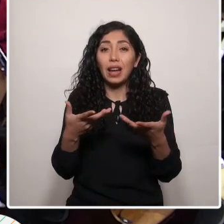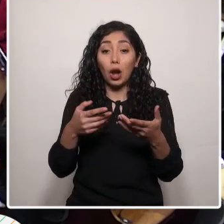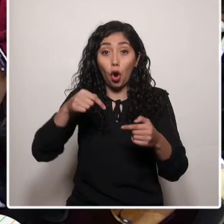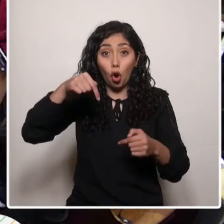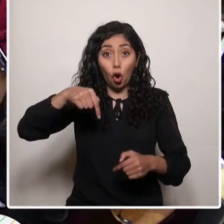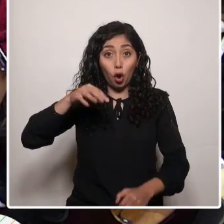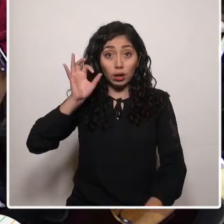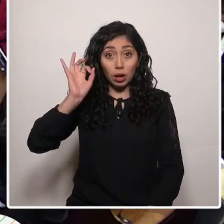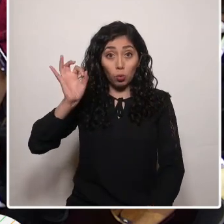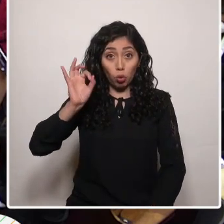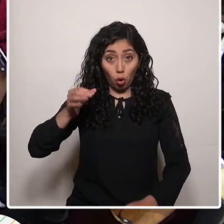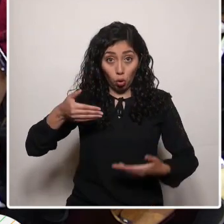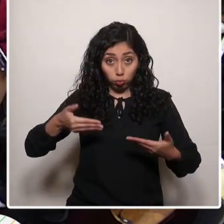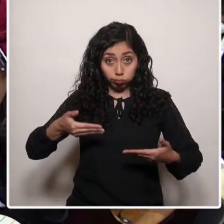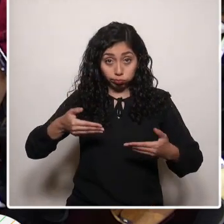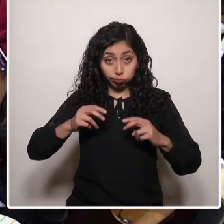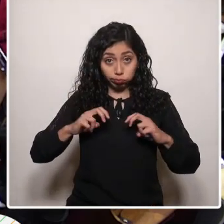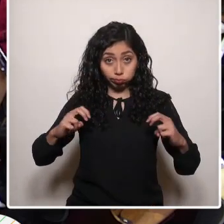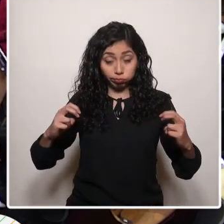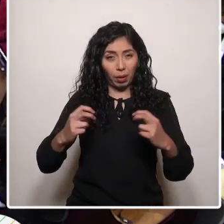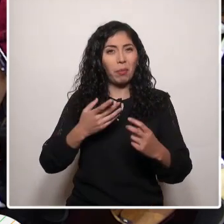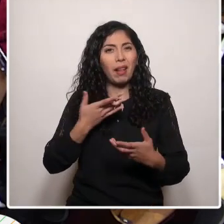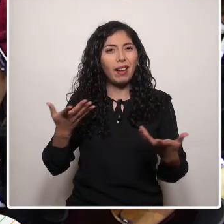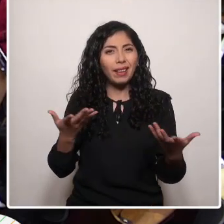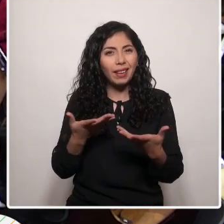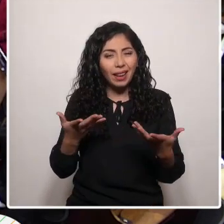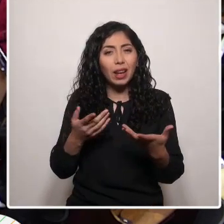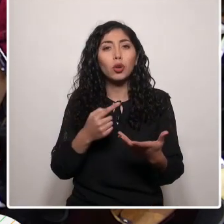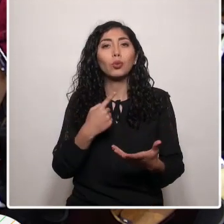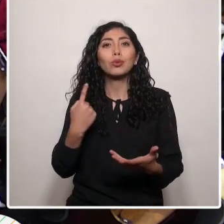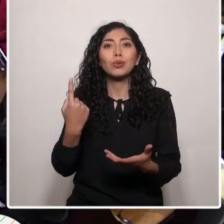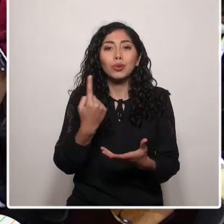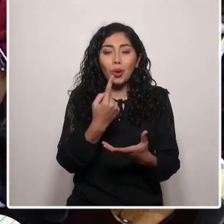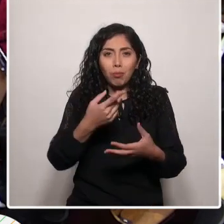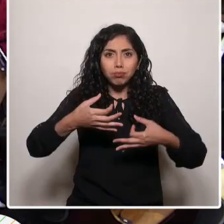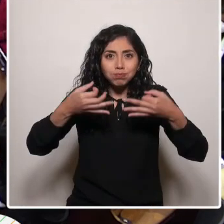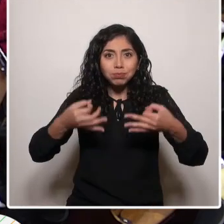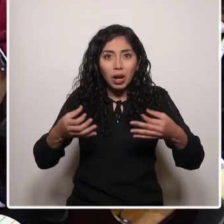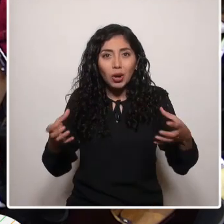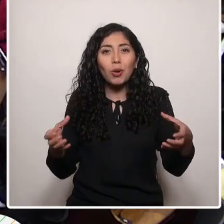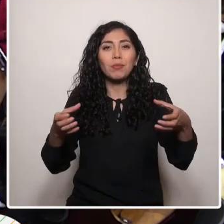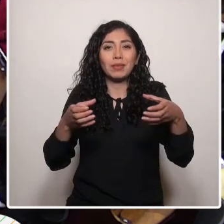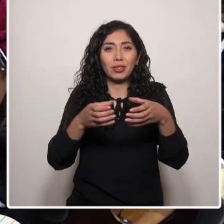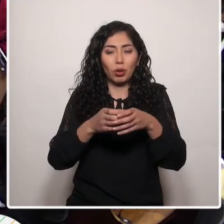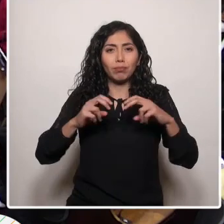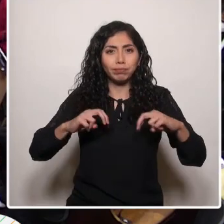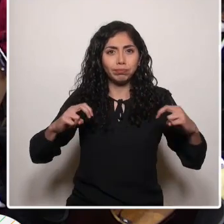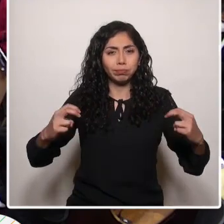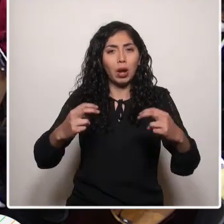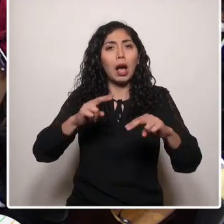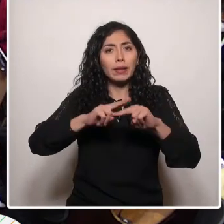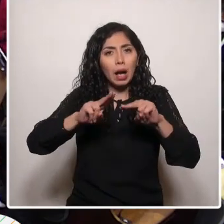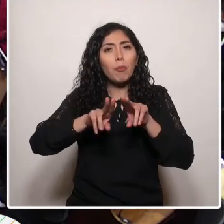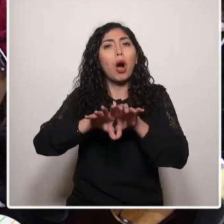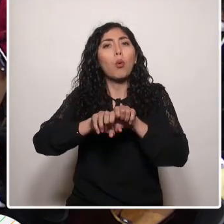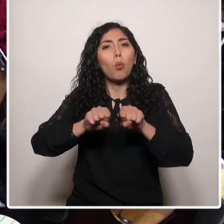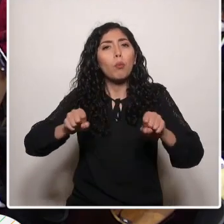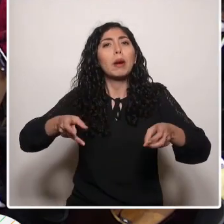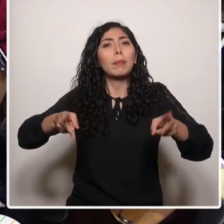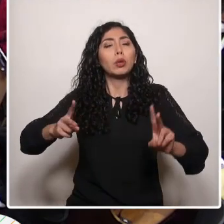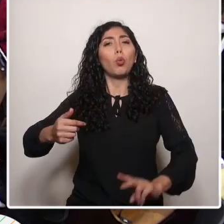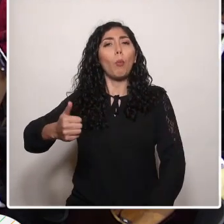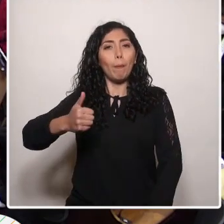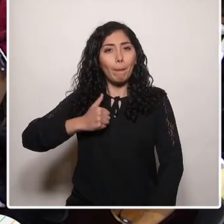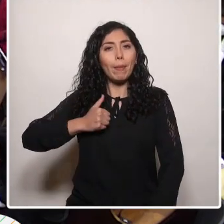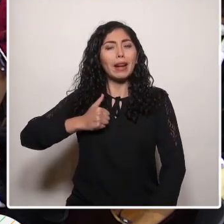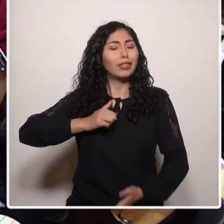hoy es para que nos constituyamos como comisión y para que adoptemos los acuerdos que le permitan dar cumplimiento a esta